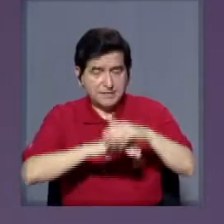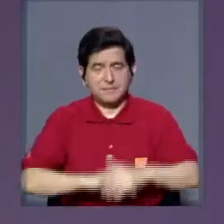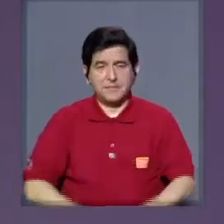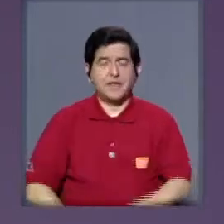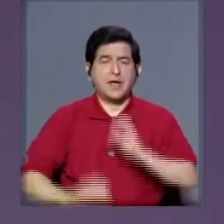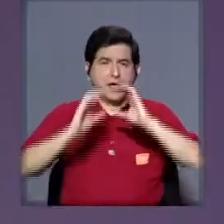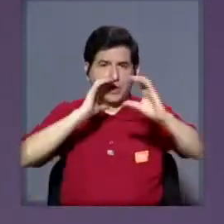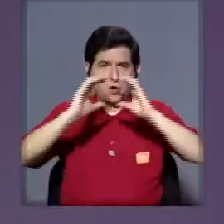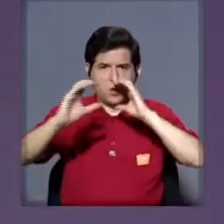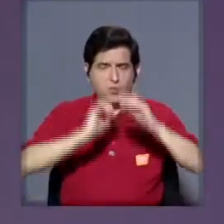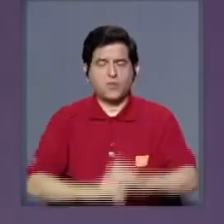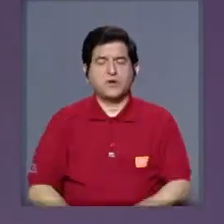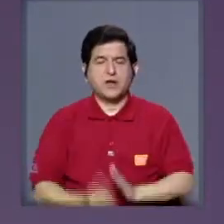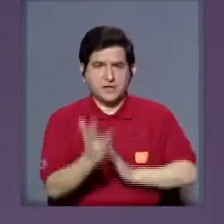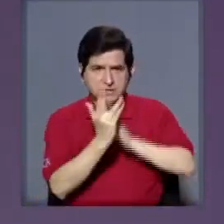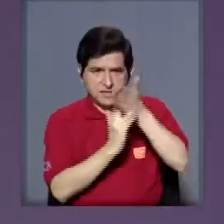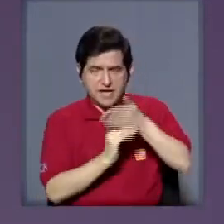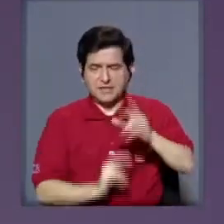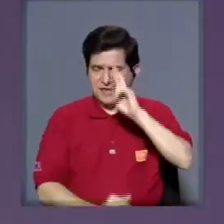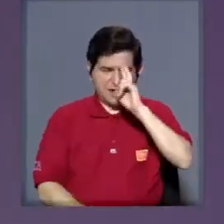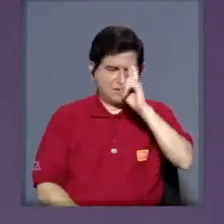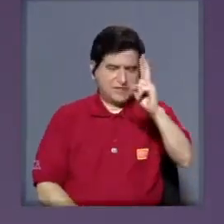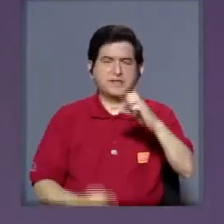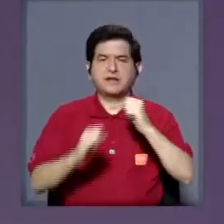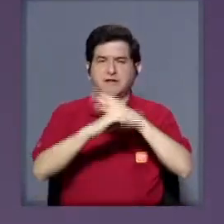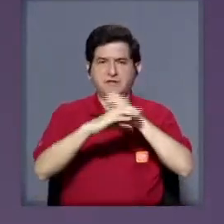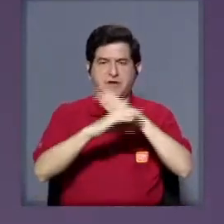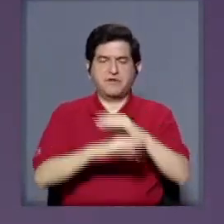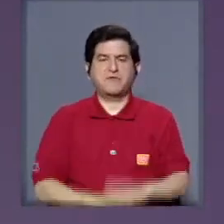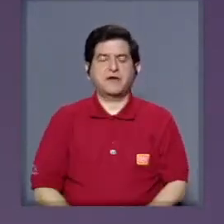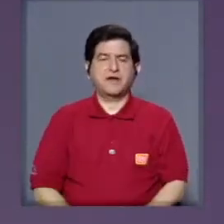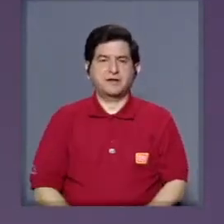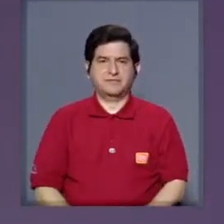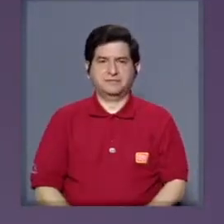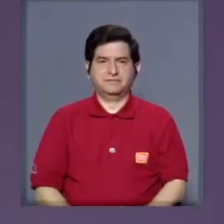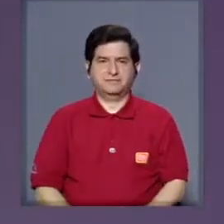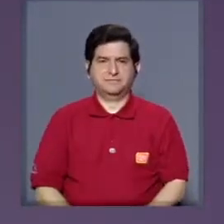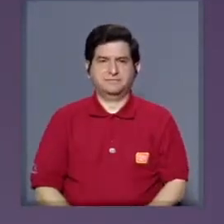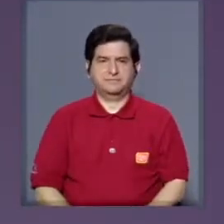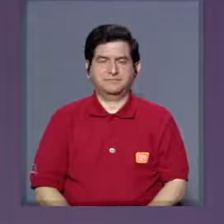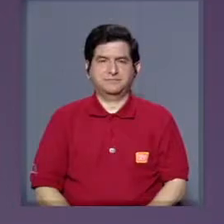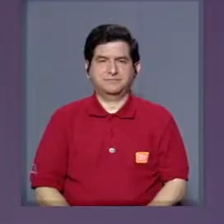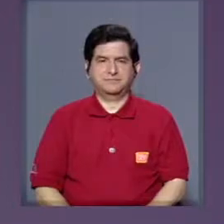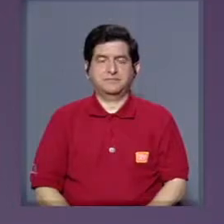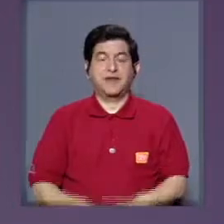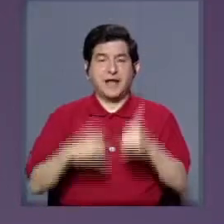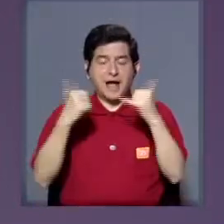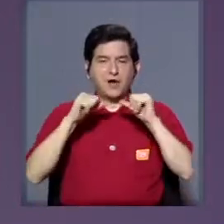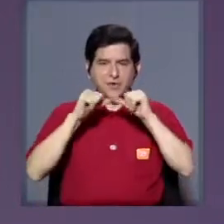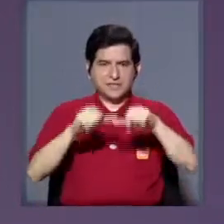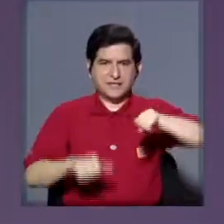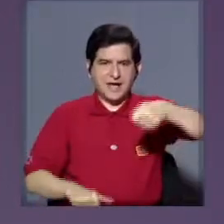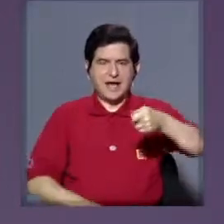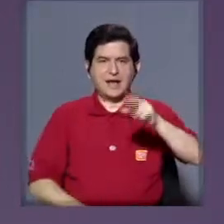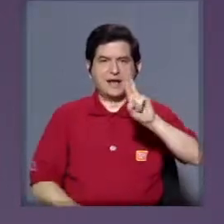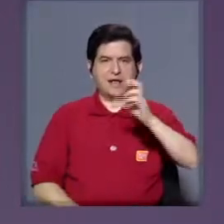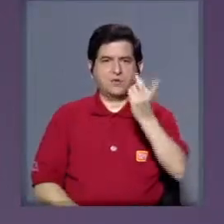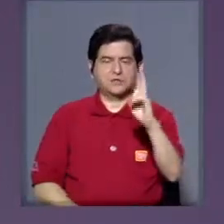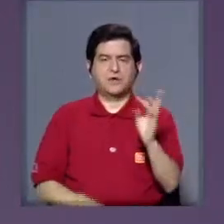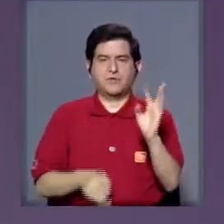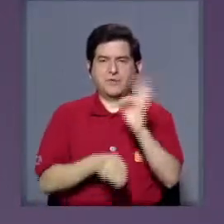comuníquese a través de irreverencias gmail con su correo electrónico y ahora que desee con canales de